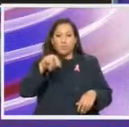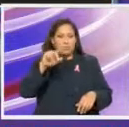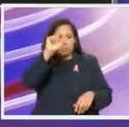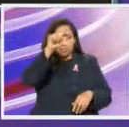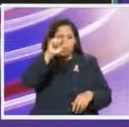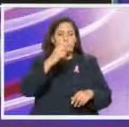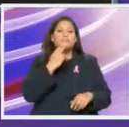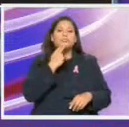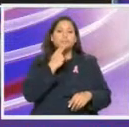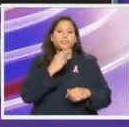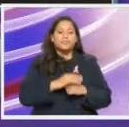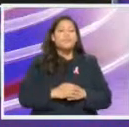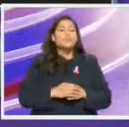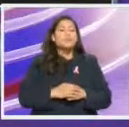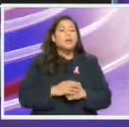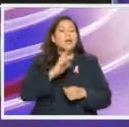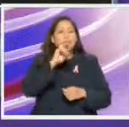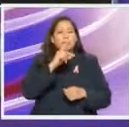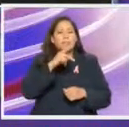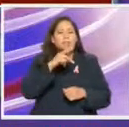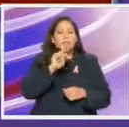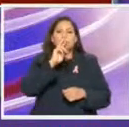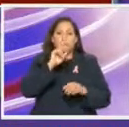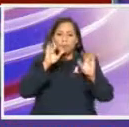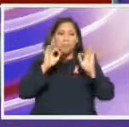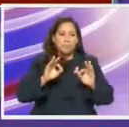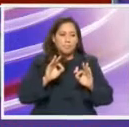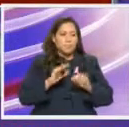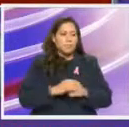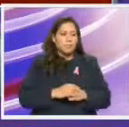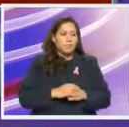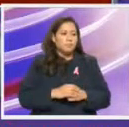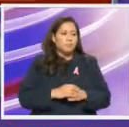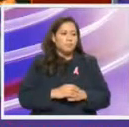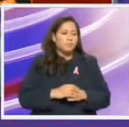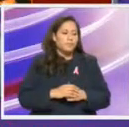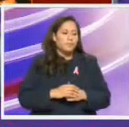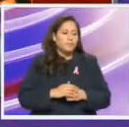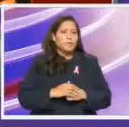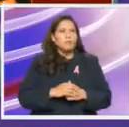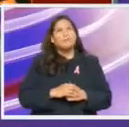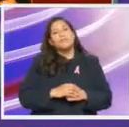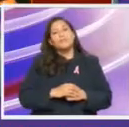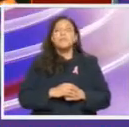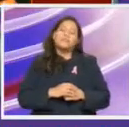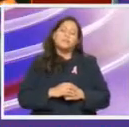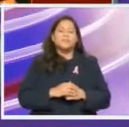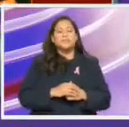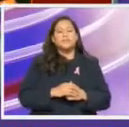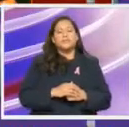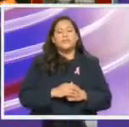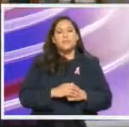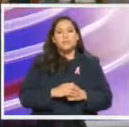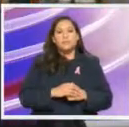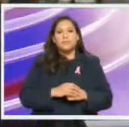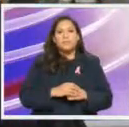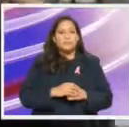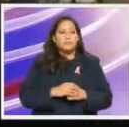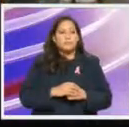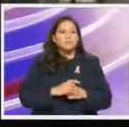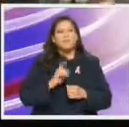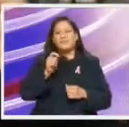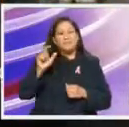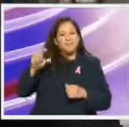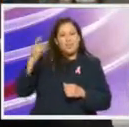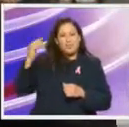fuera. Pero lo mejor de esto es que sí, se habla mucho de que es un ritual o, bueno, digamos, una tradición que viene de la cultura celta.